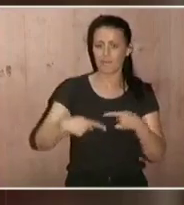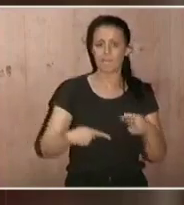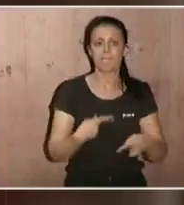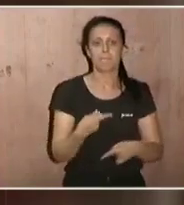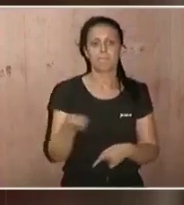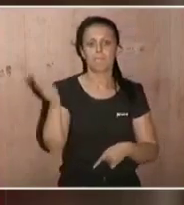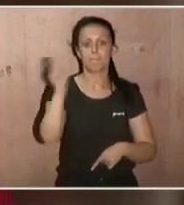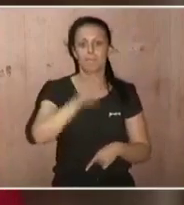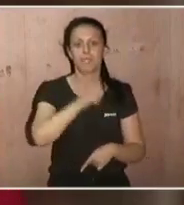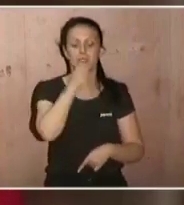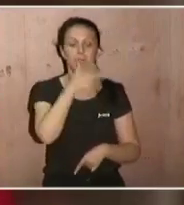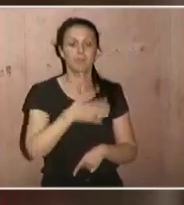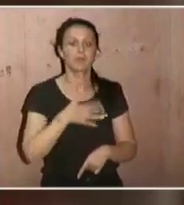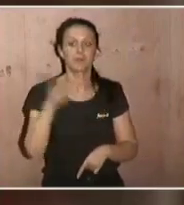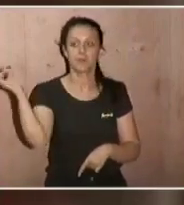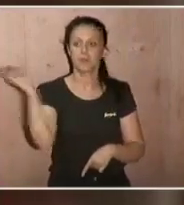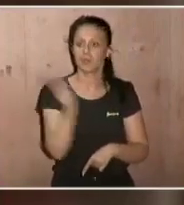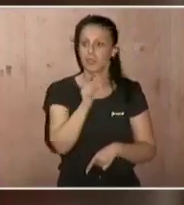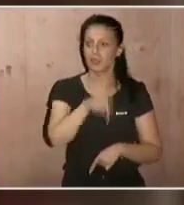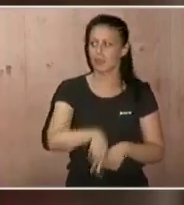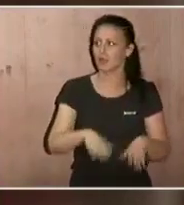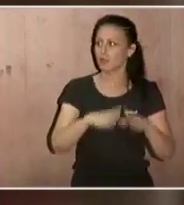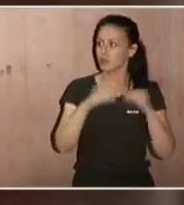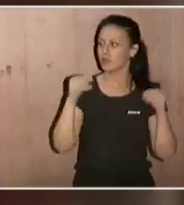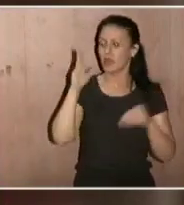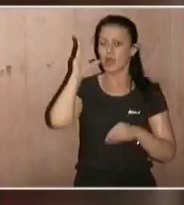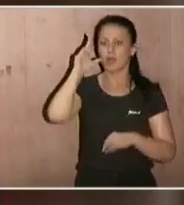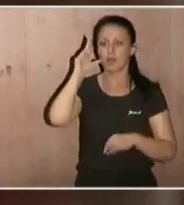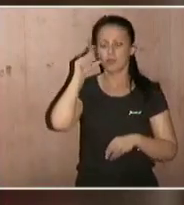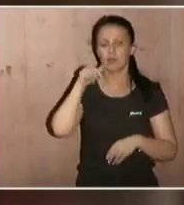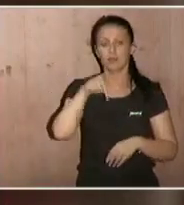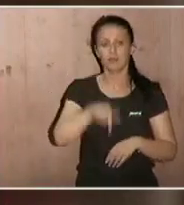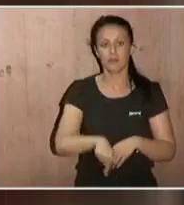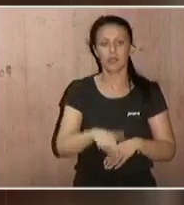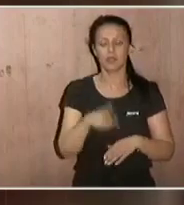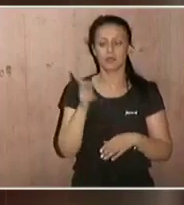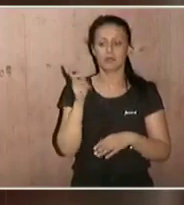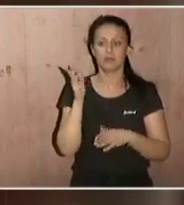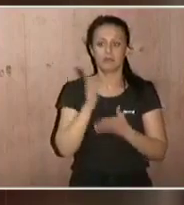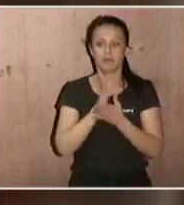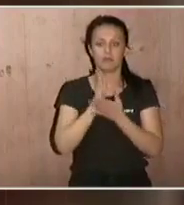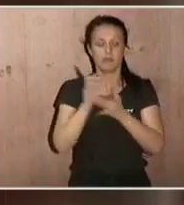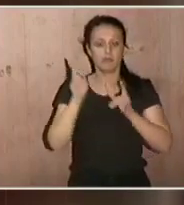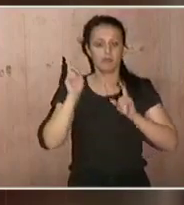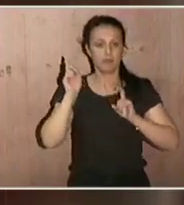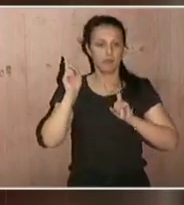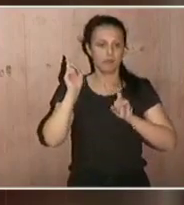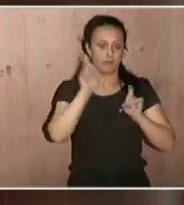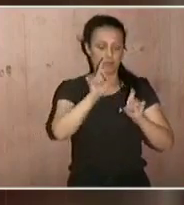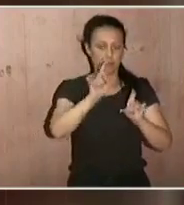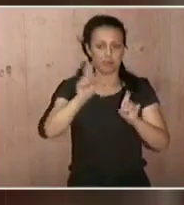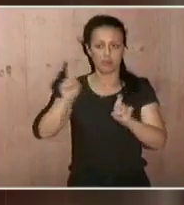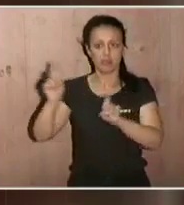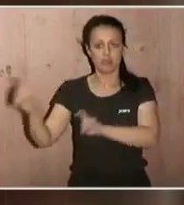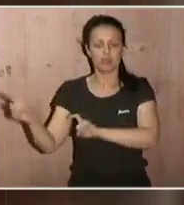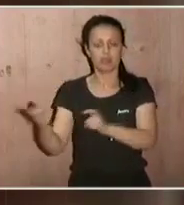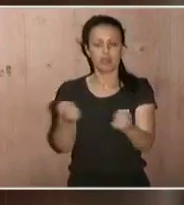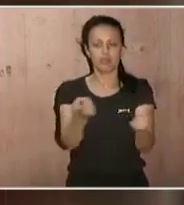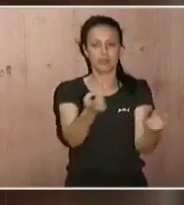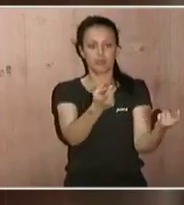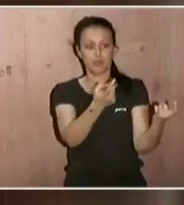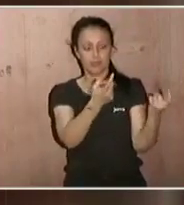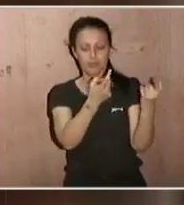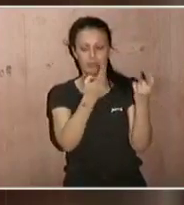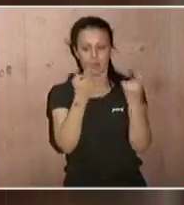desplaza hasta este campus para impartir clases en él, haciendo partícipes a los alumnos de sus más